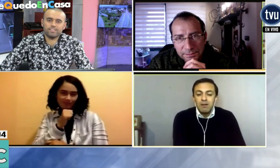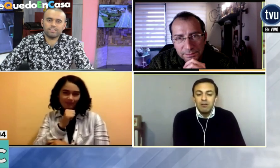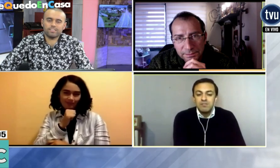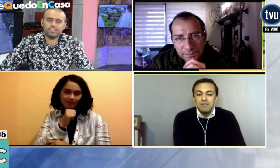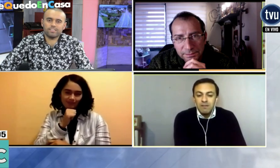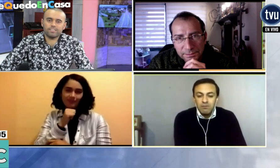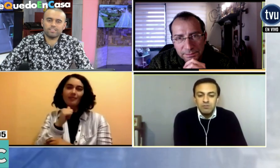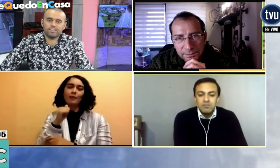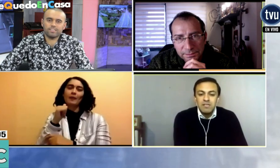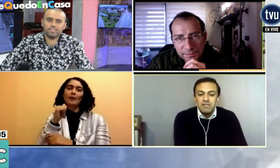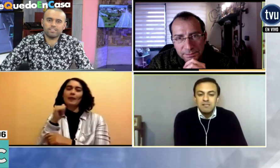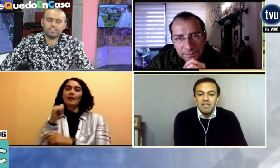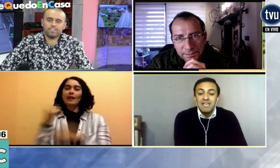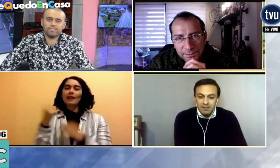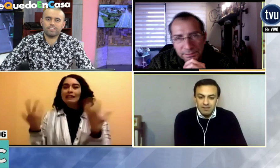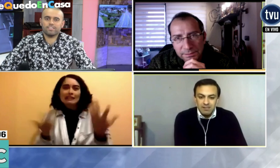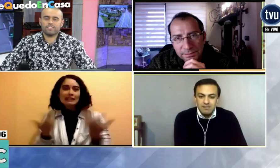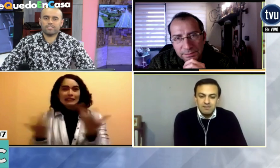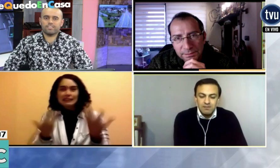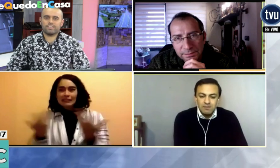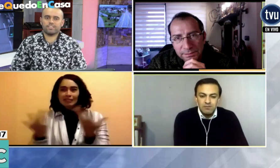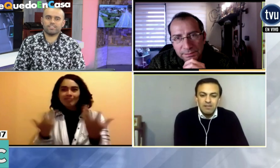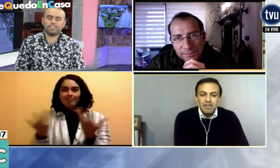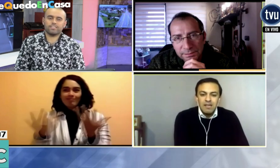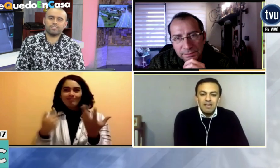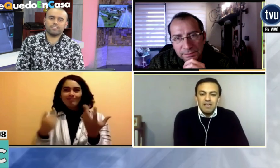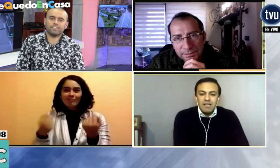teníamos el tema de los seres vivos y seres inertes.